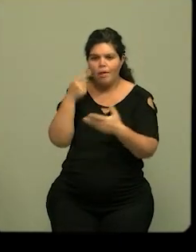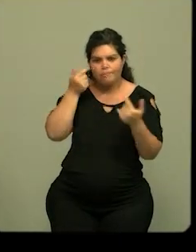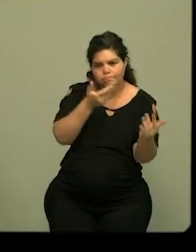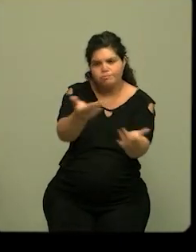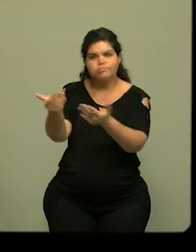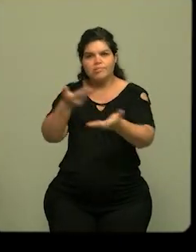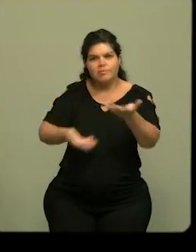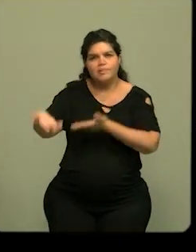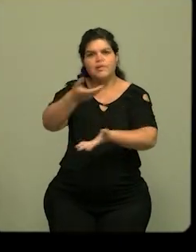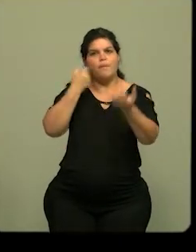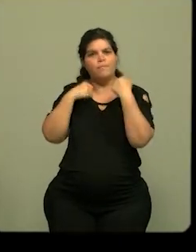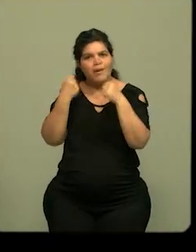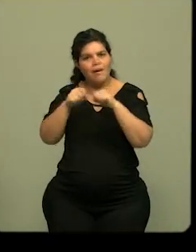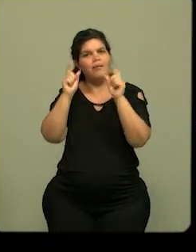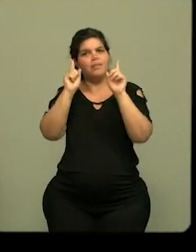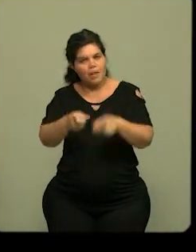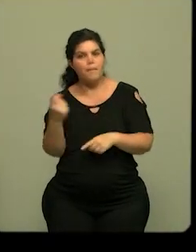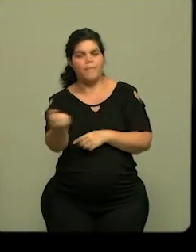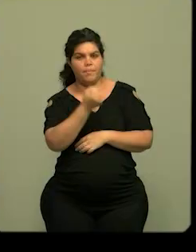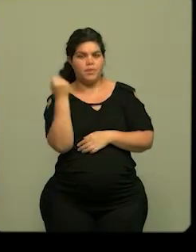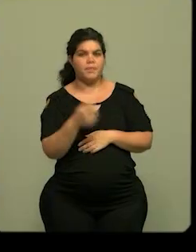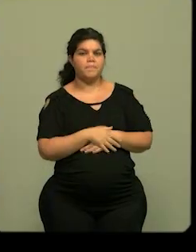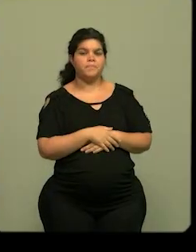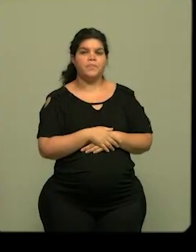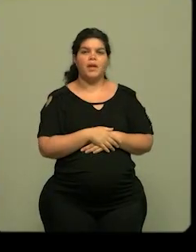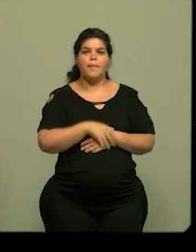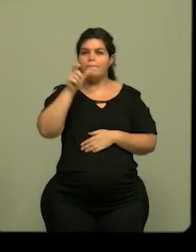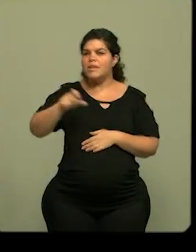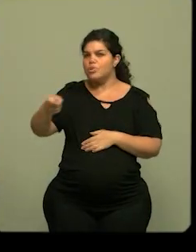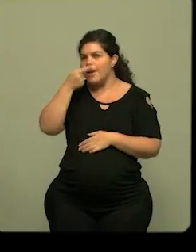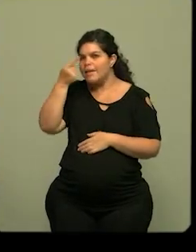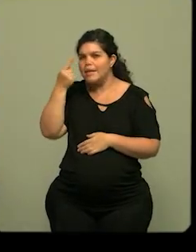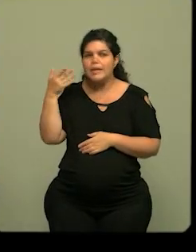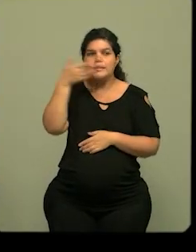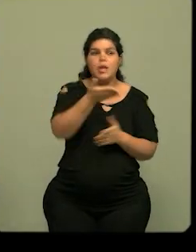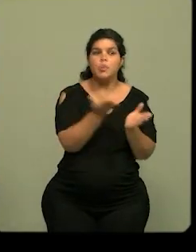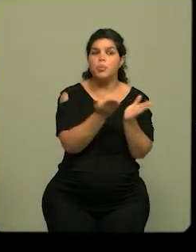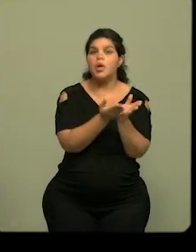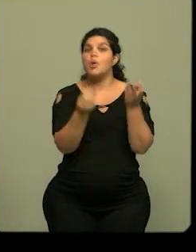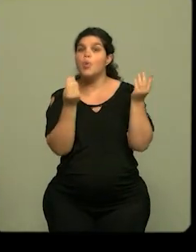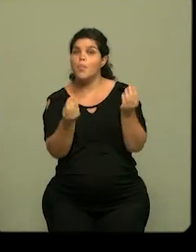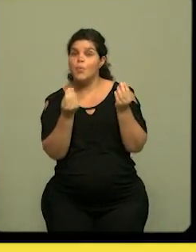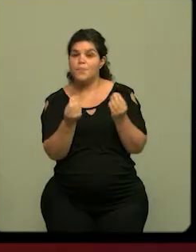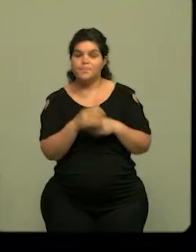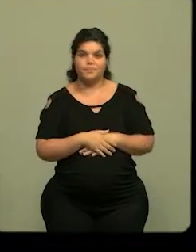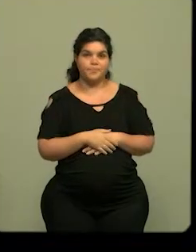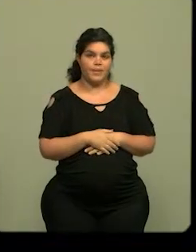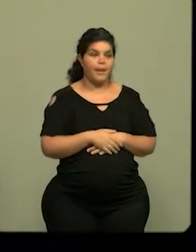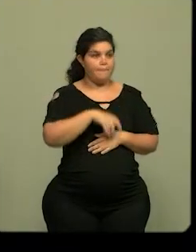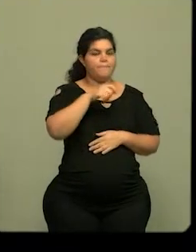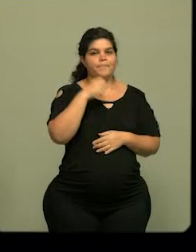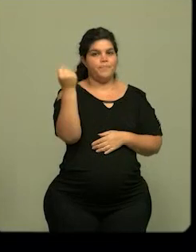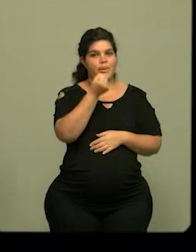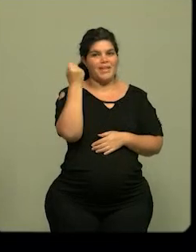están interesados en conocer un poquito más de la carrera, cómo pueden conocerla? Bueno, ¿cómo pueden acercarse y conocernos? Primero que nada, saber que la carrera